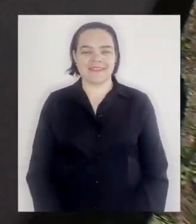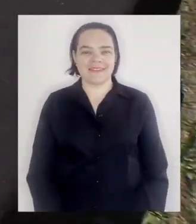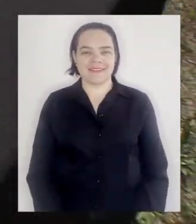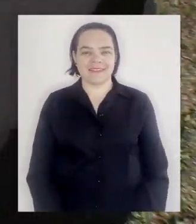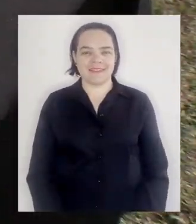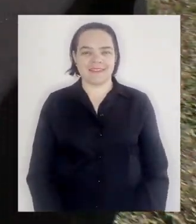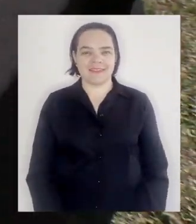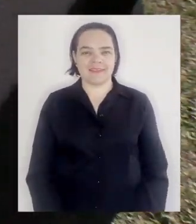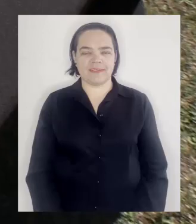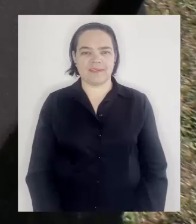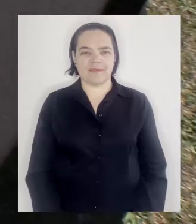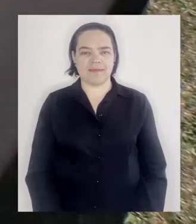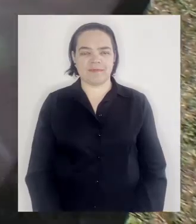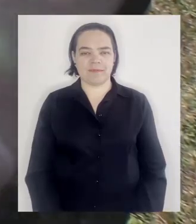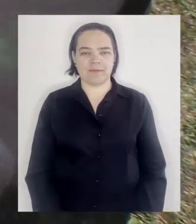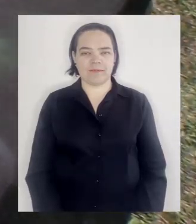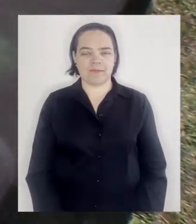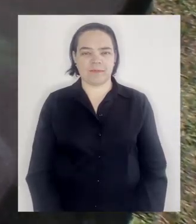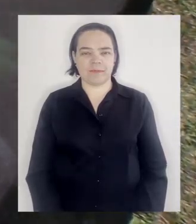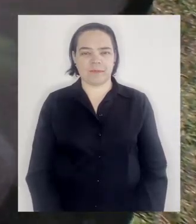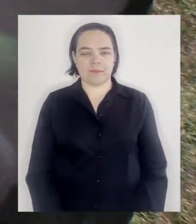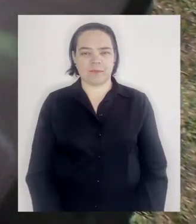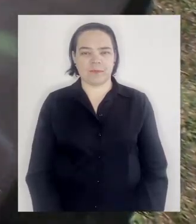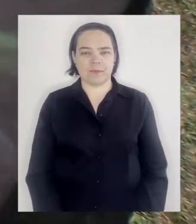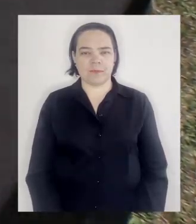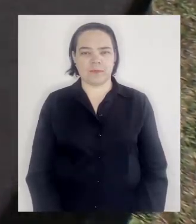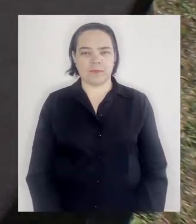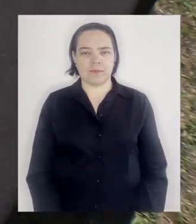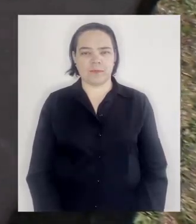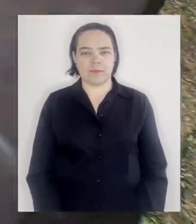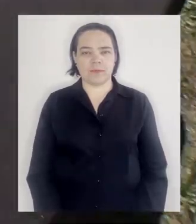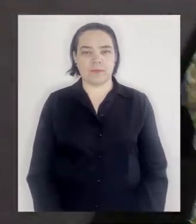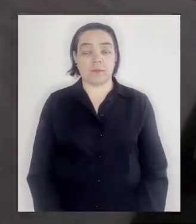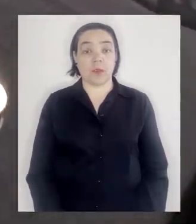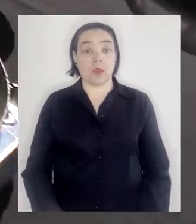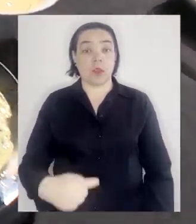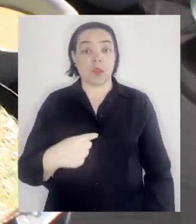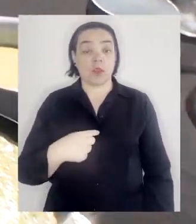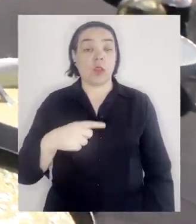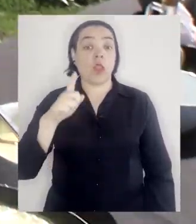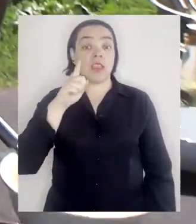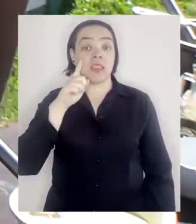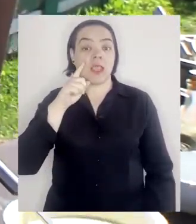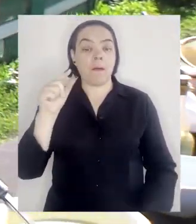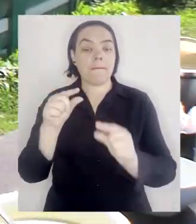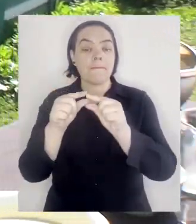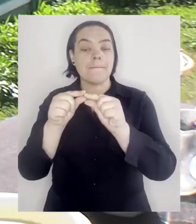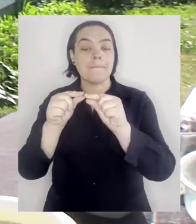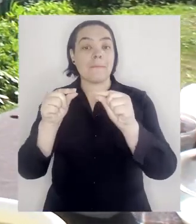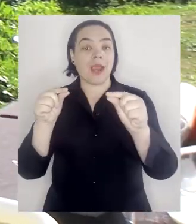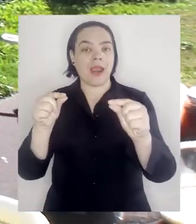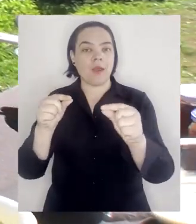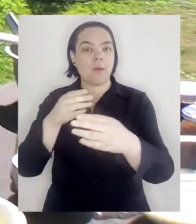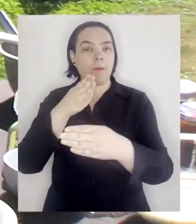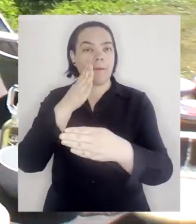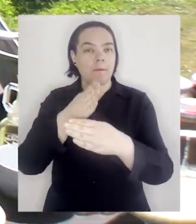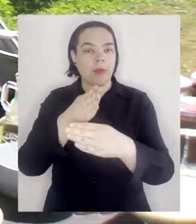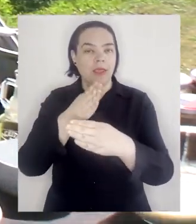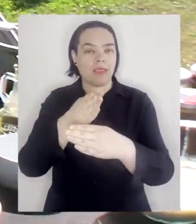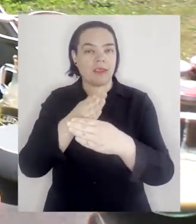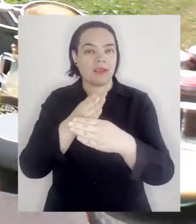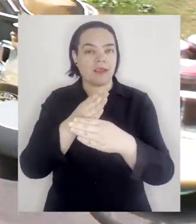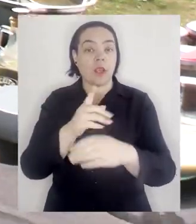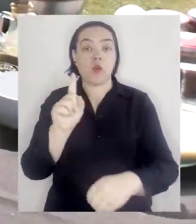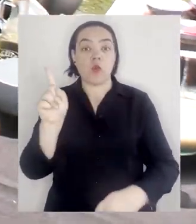La de la cocer, un poquito. Mm-hmm. Yo tengo un palo de madera. Sí, un montón. Lo recomiendo. Mm-hmm. por no utilizar